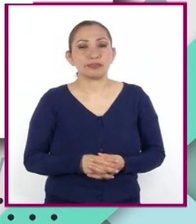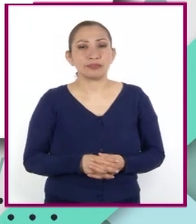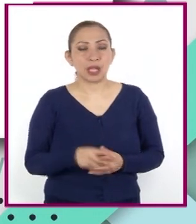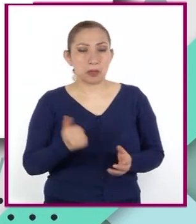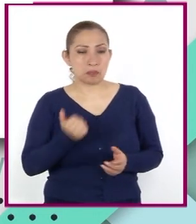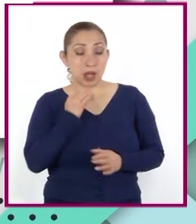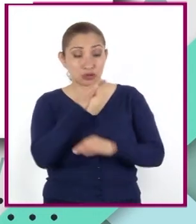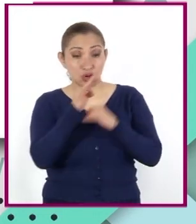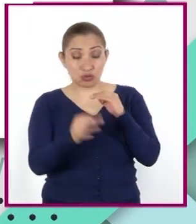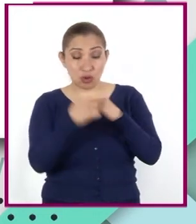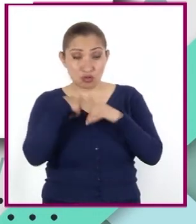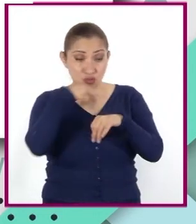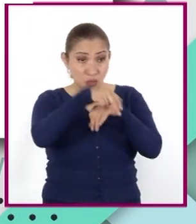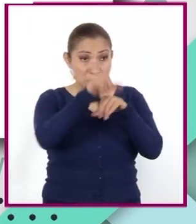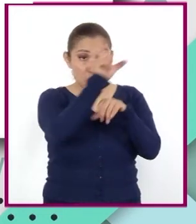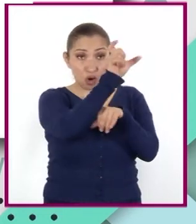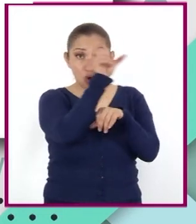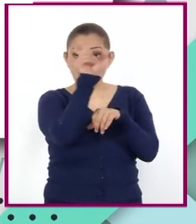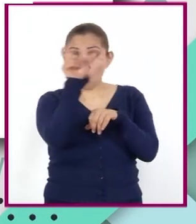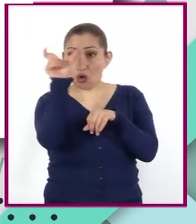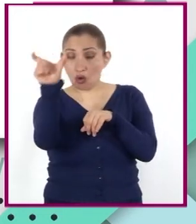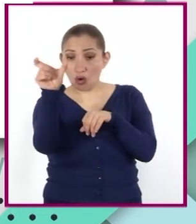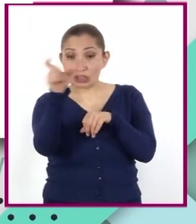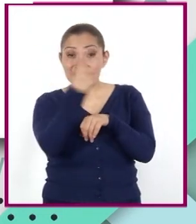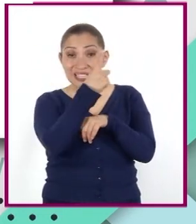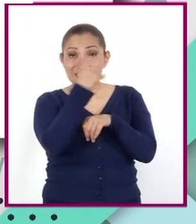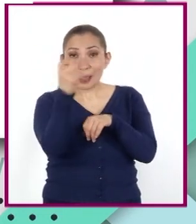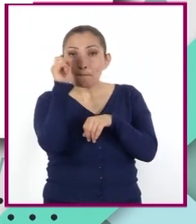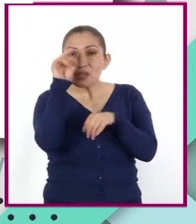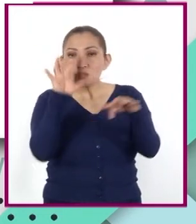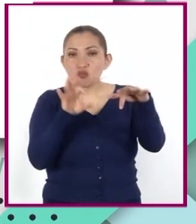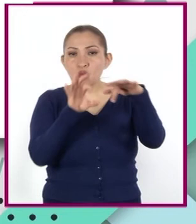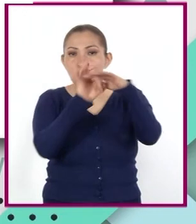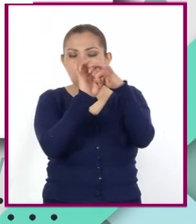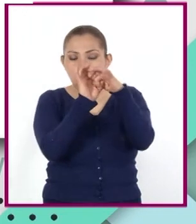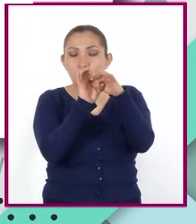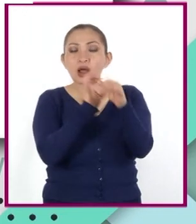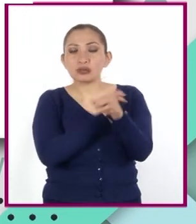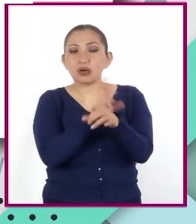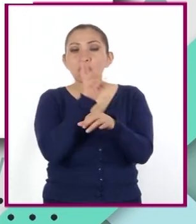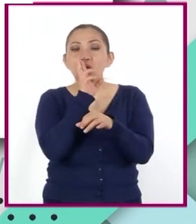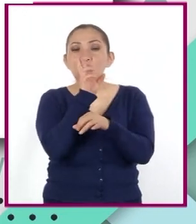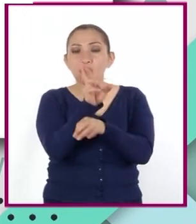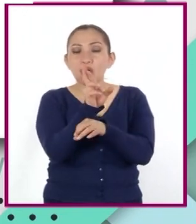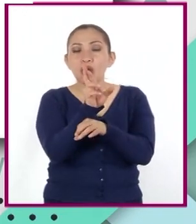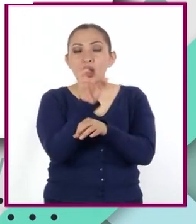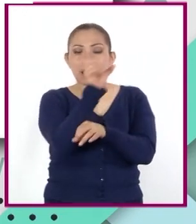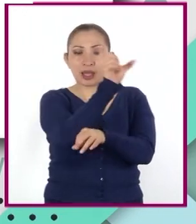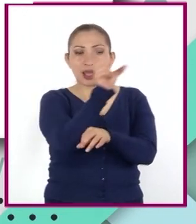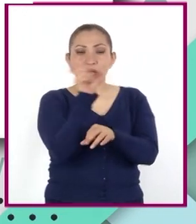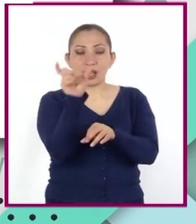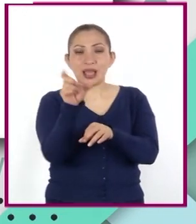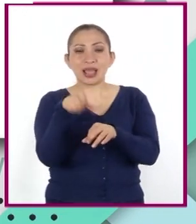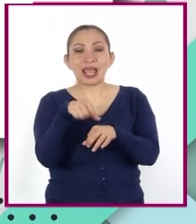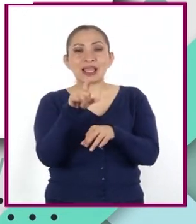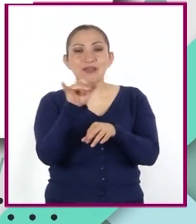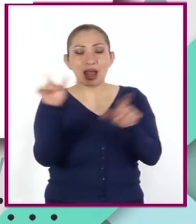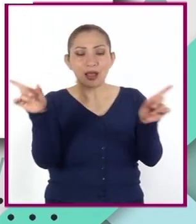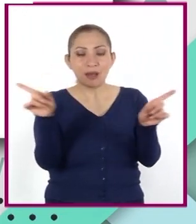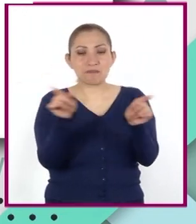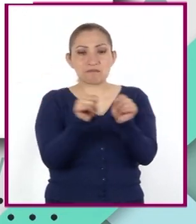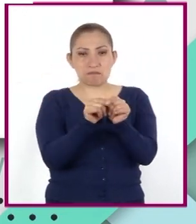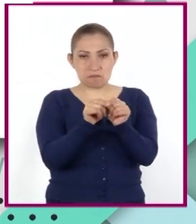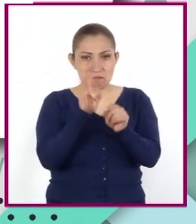Aprovechemos que todos los términos de la ecuación son múltiplos de 100, así que podemos obtener una ecuación equivalente simplificándola